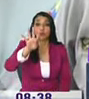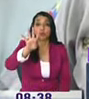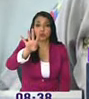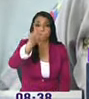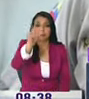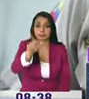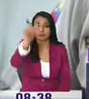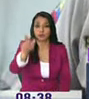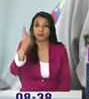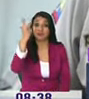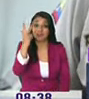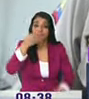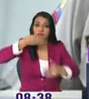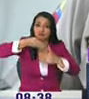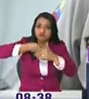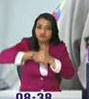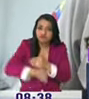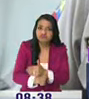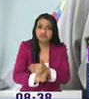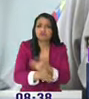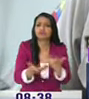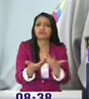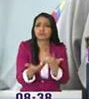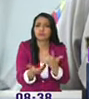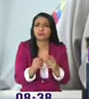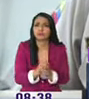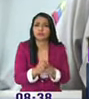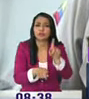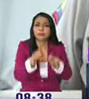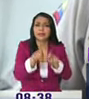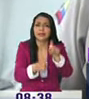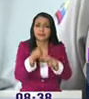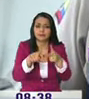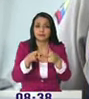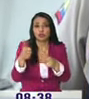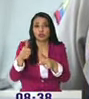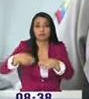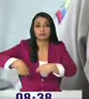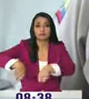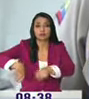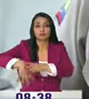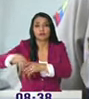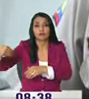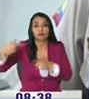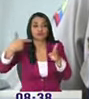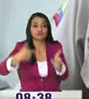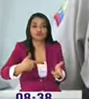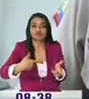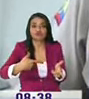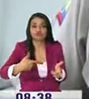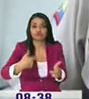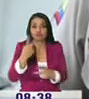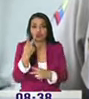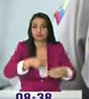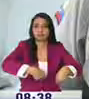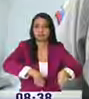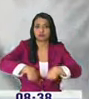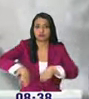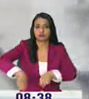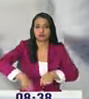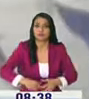que ingresaron hacia el interior de la cooperativa y un motociclista que se quedó afuera al cuidado de la moto, de las dos